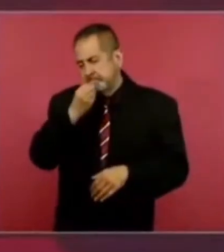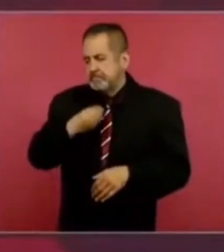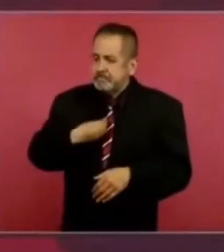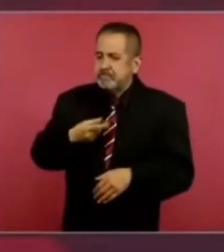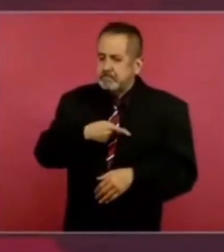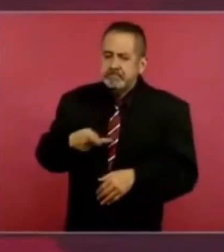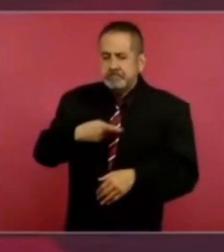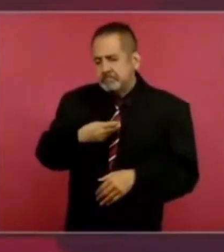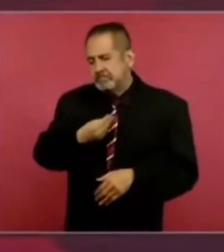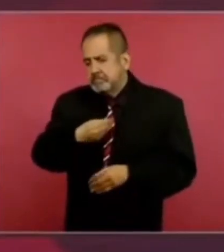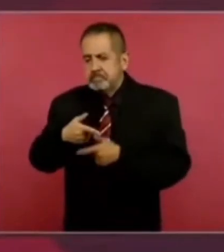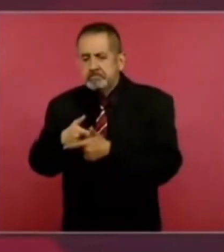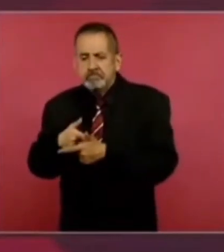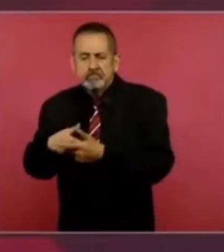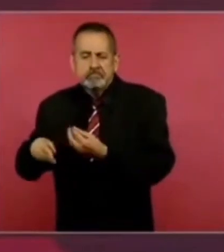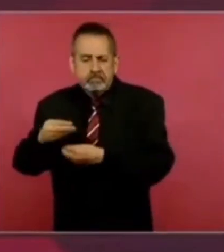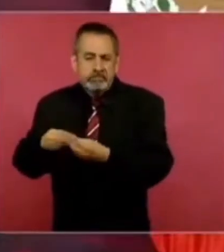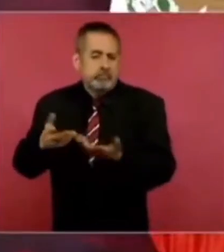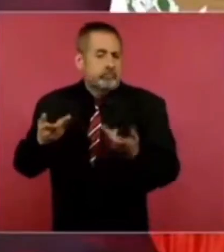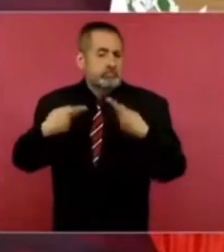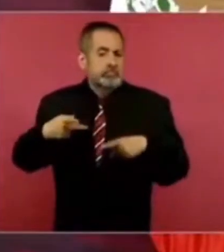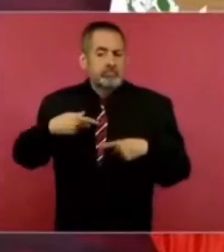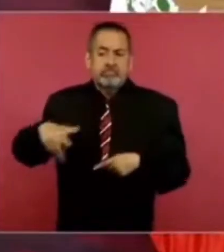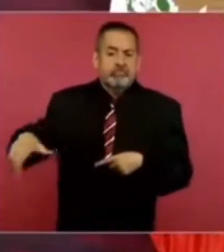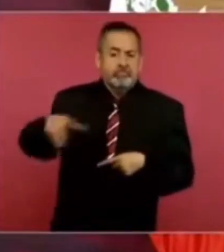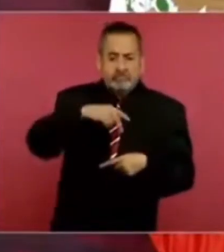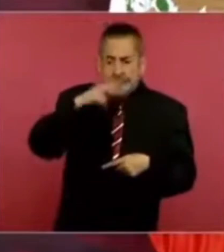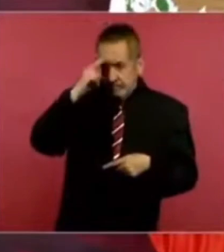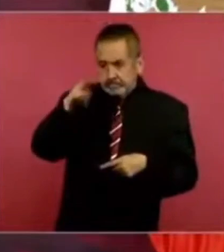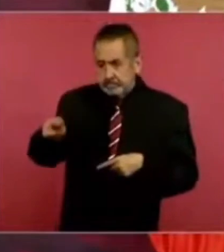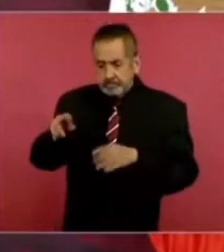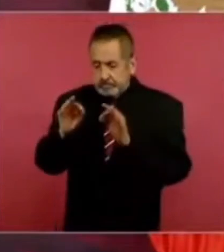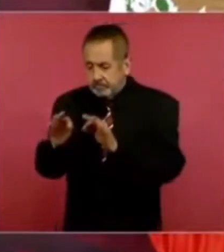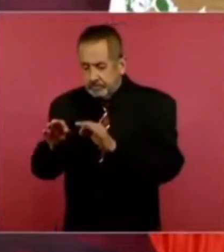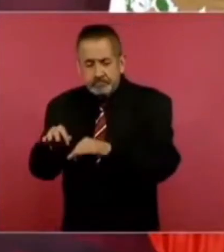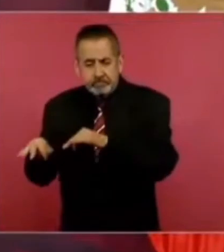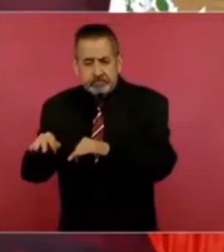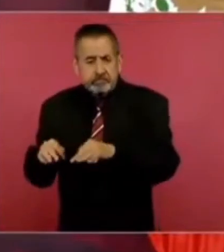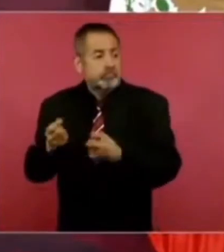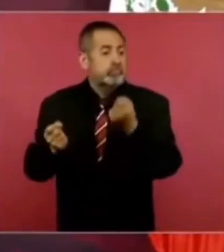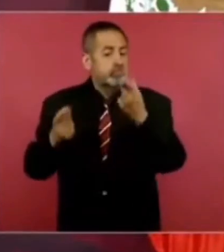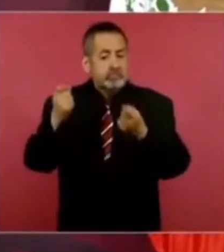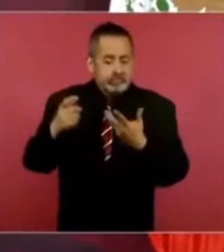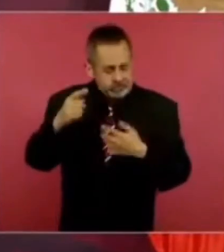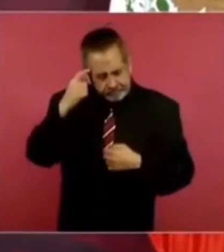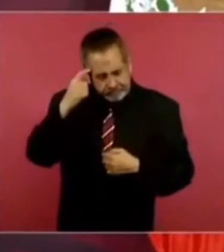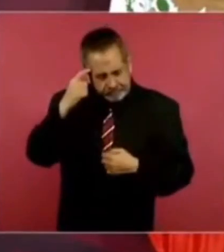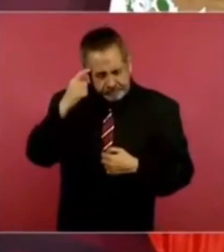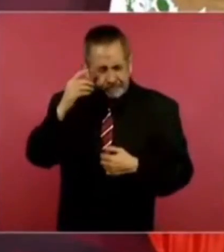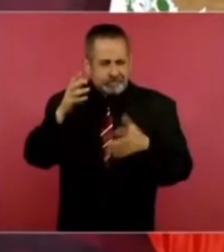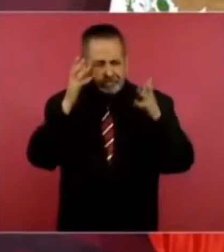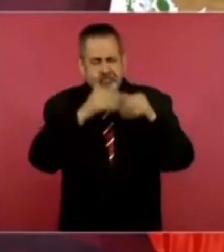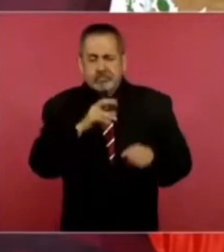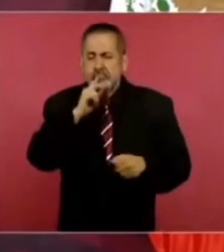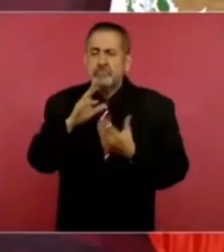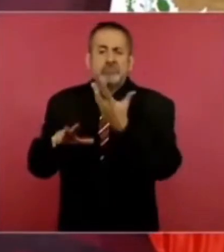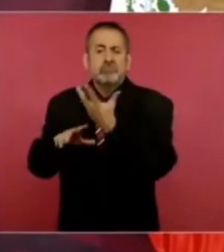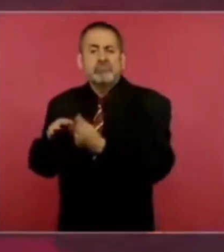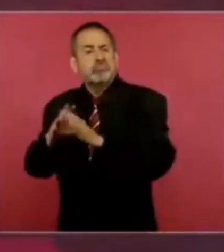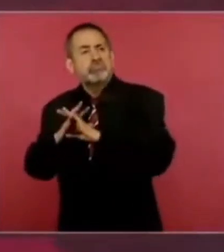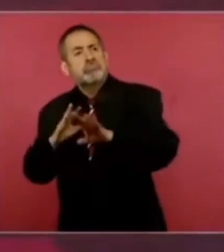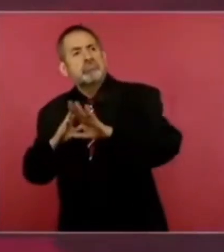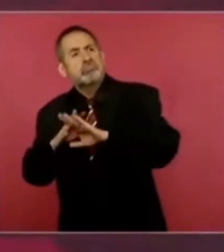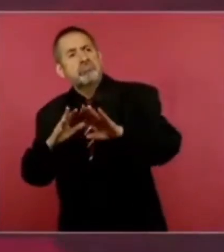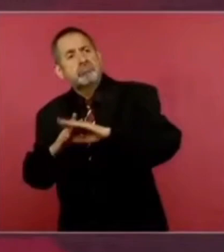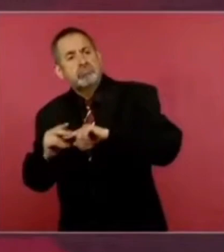bueno, trabajador, optaron por irse a buscarse la vida a